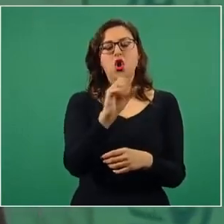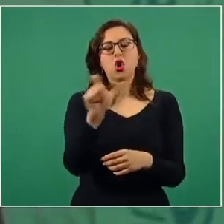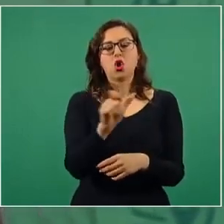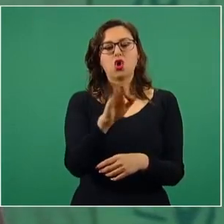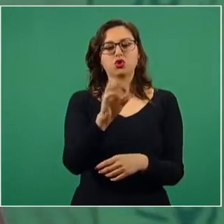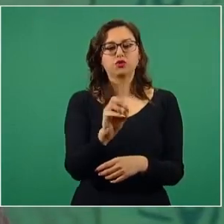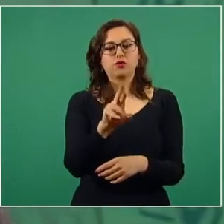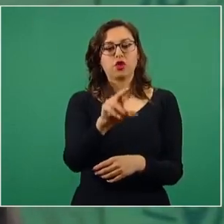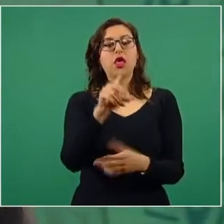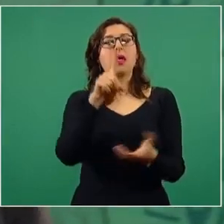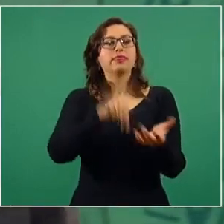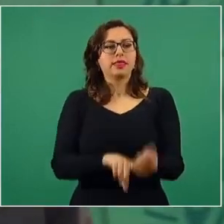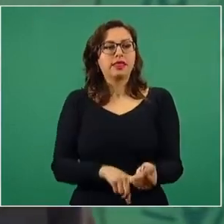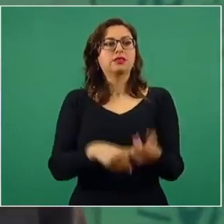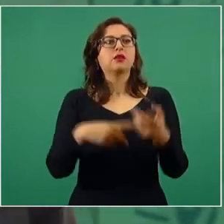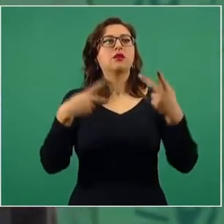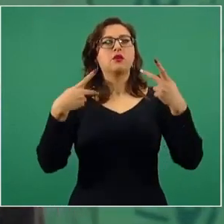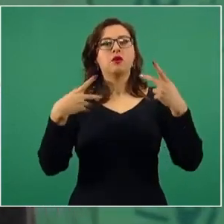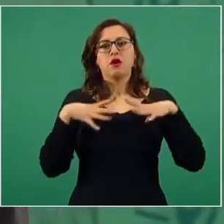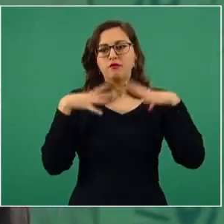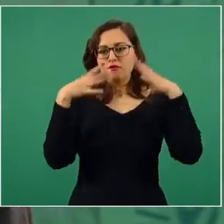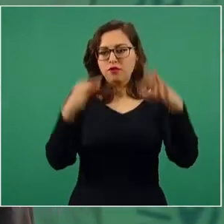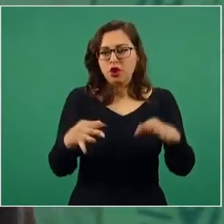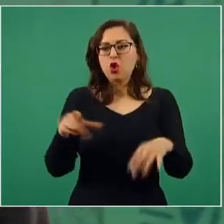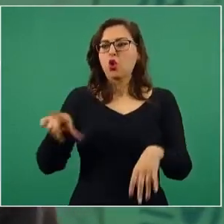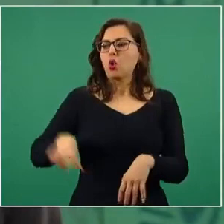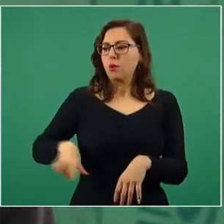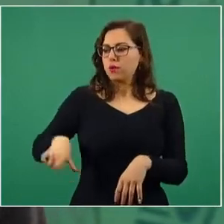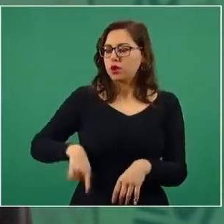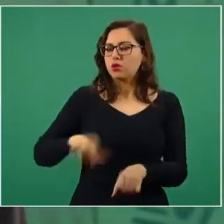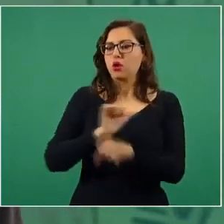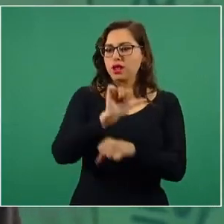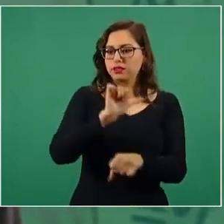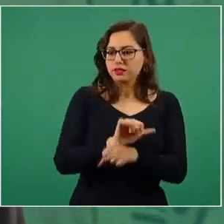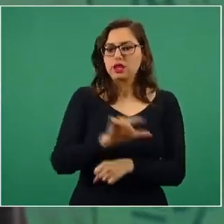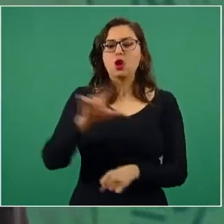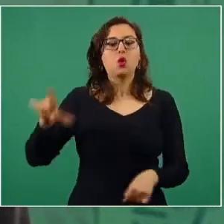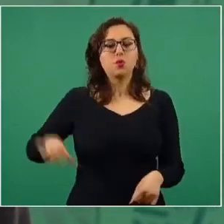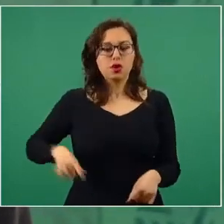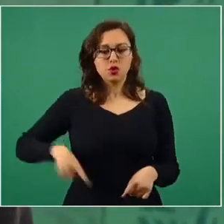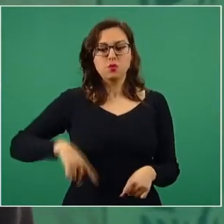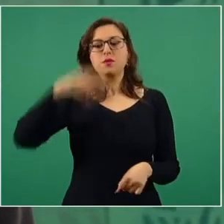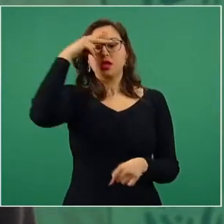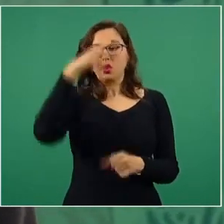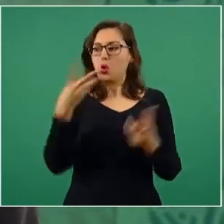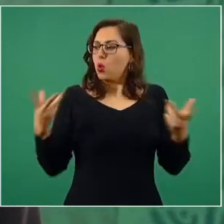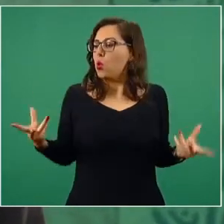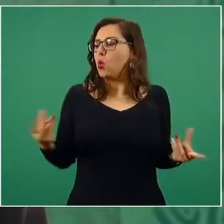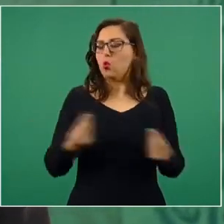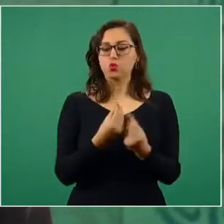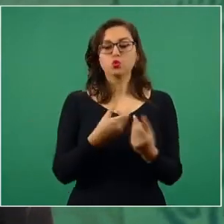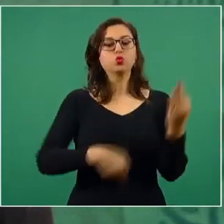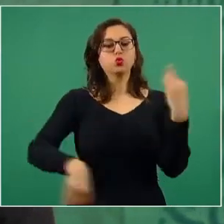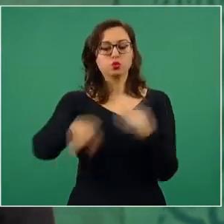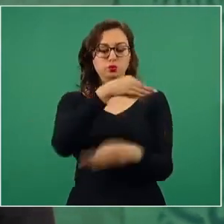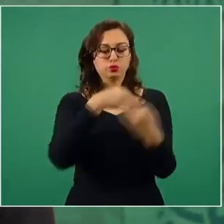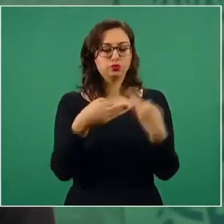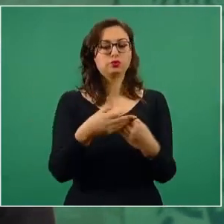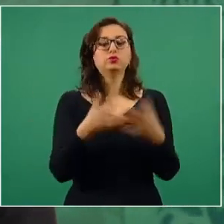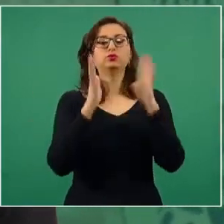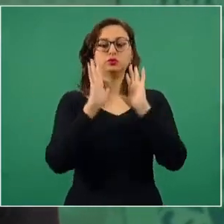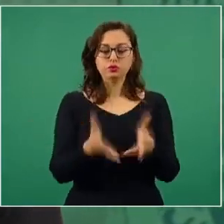participan fundaciones y participó el gobierno argentino y participó el gobierno de México, y esa vacuna ya se